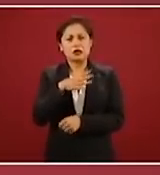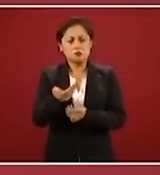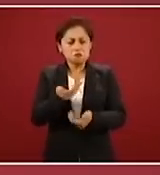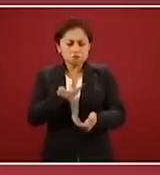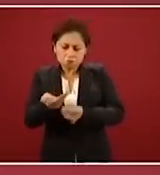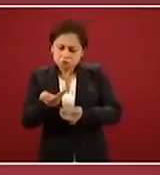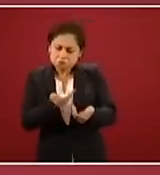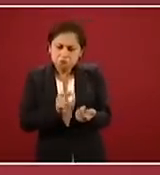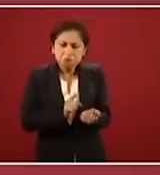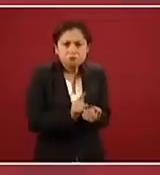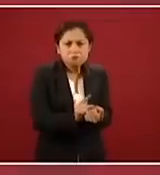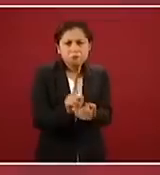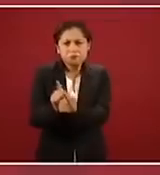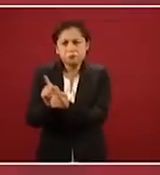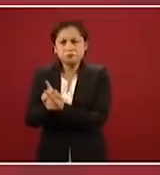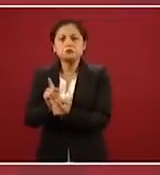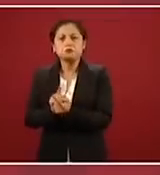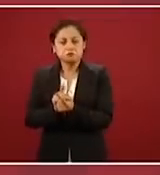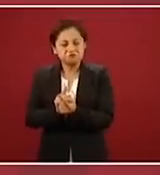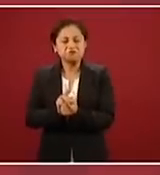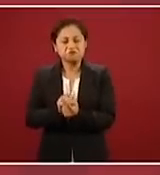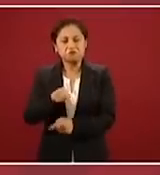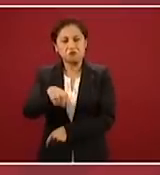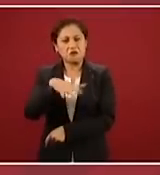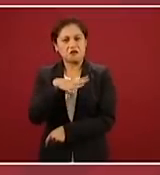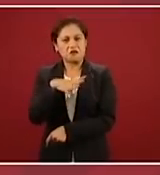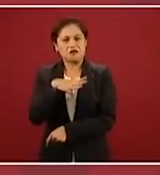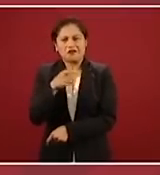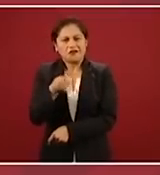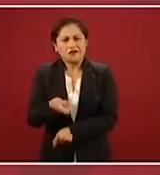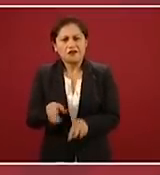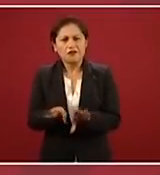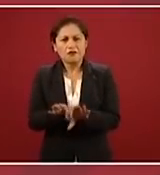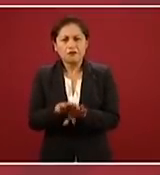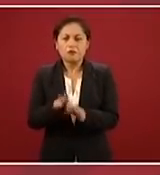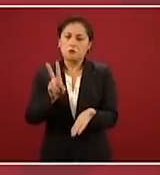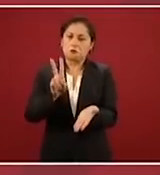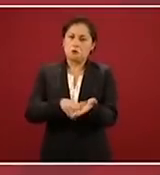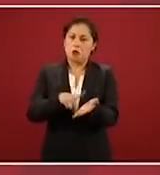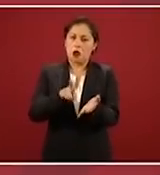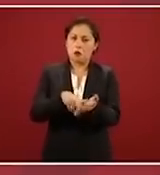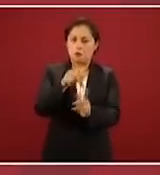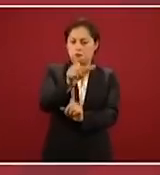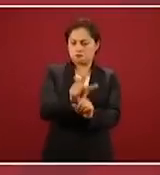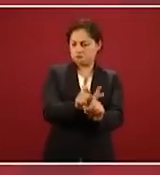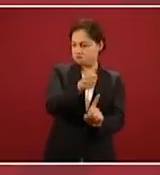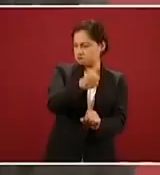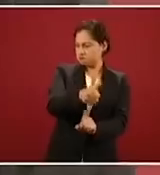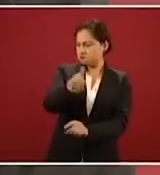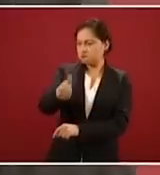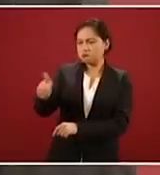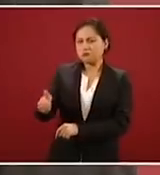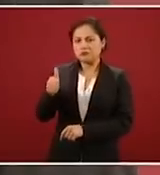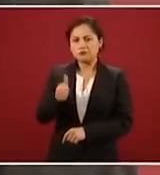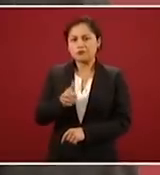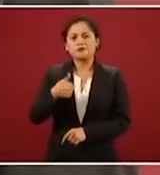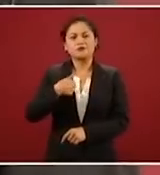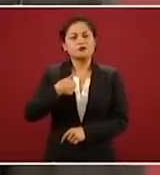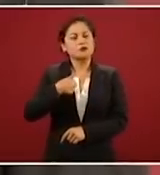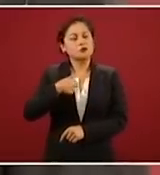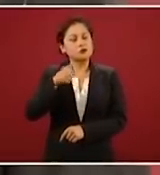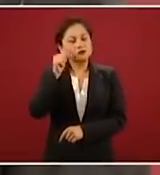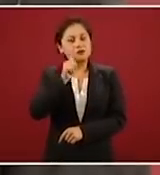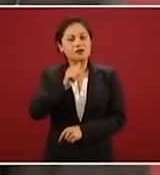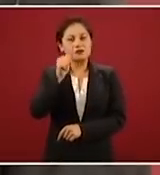convivencia fraterna, son nuestros valores, que nos decían, siempre lo repito, haz